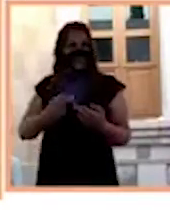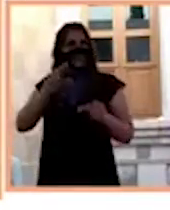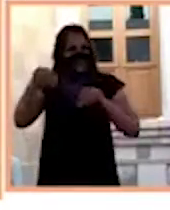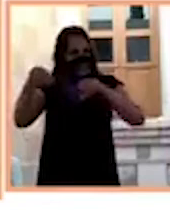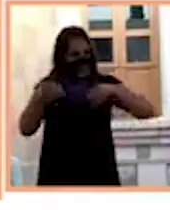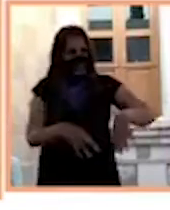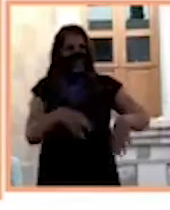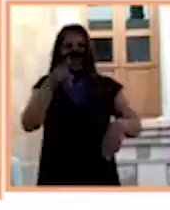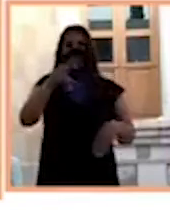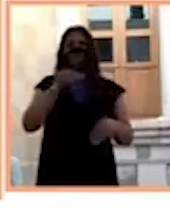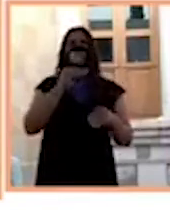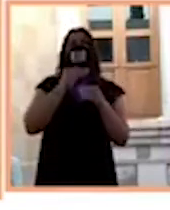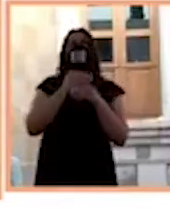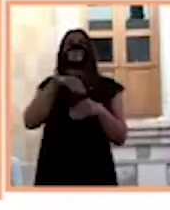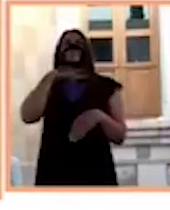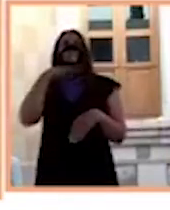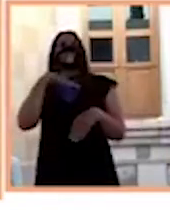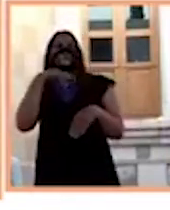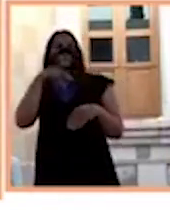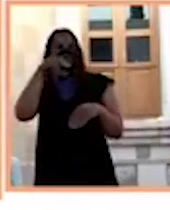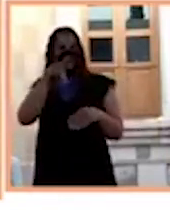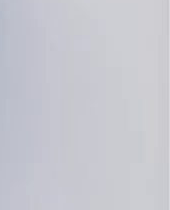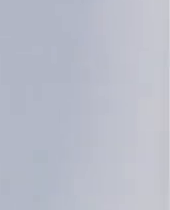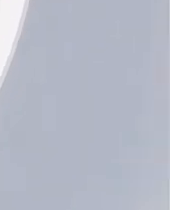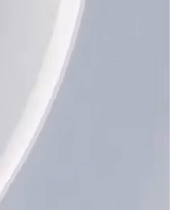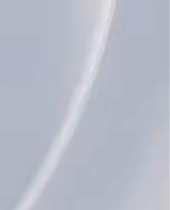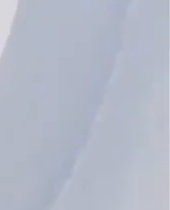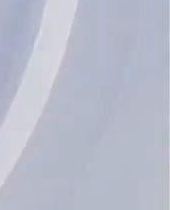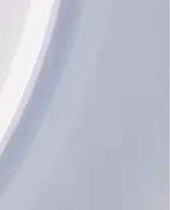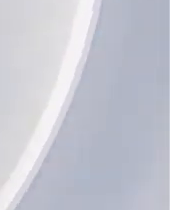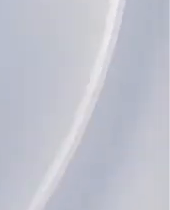la línea 4 hacia tlajomulco será construida